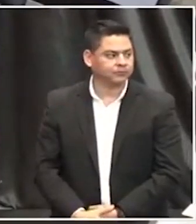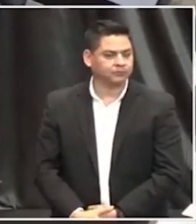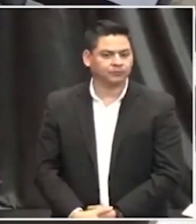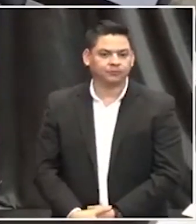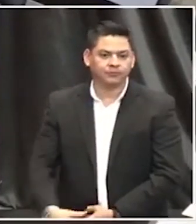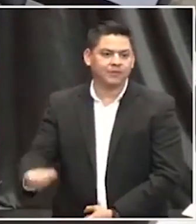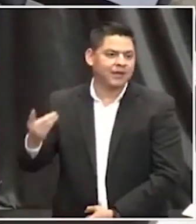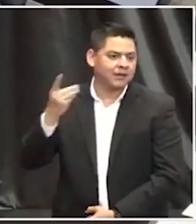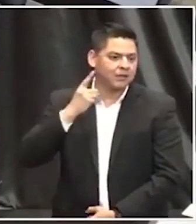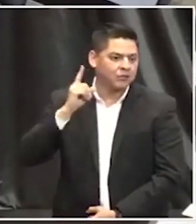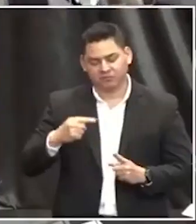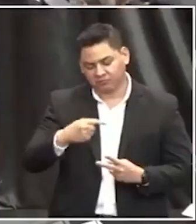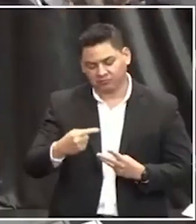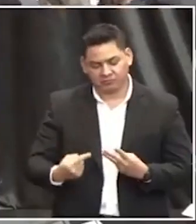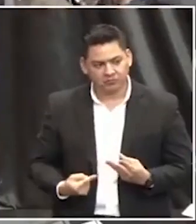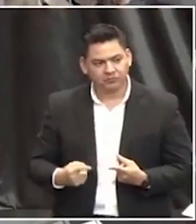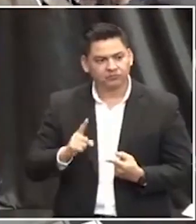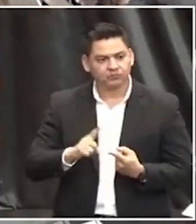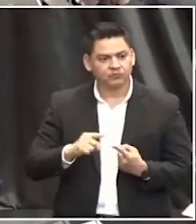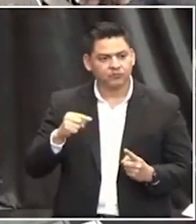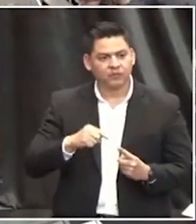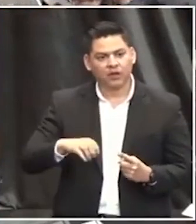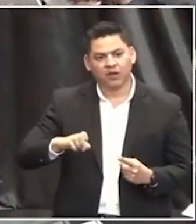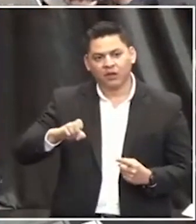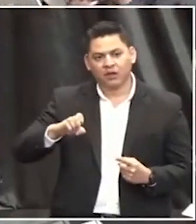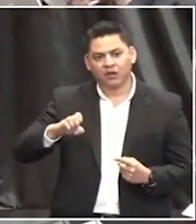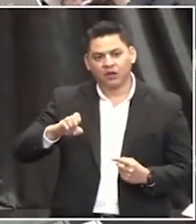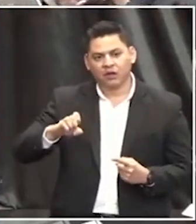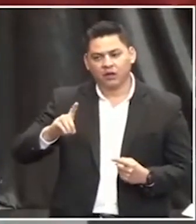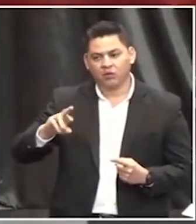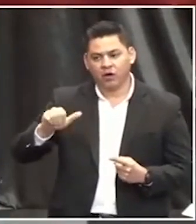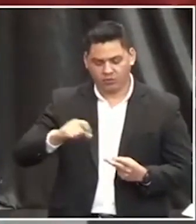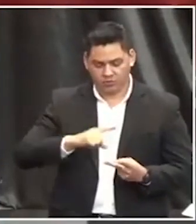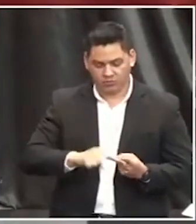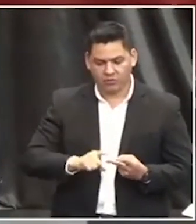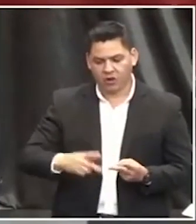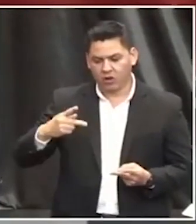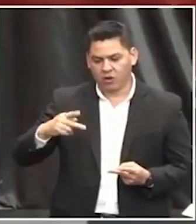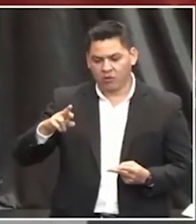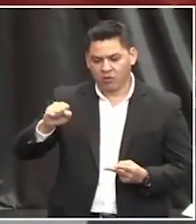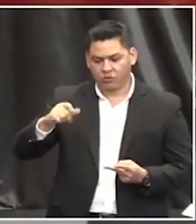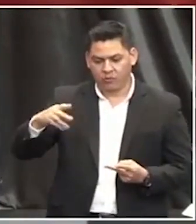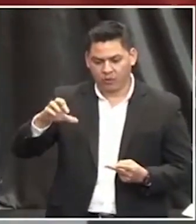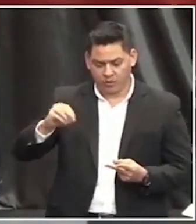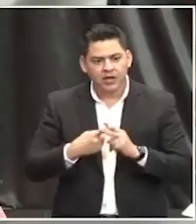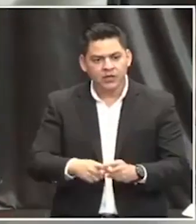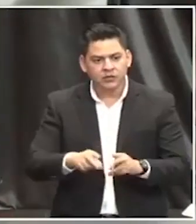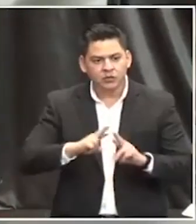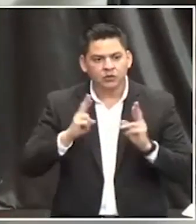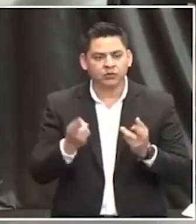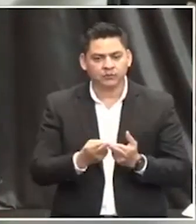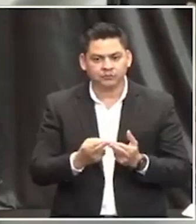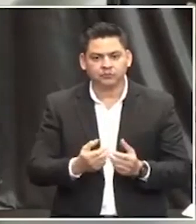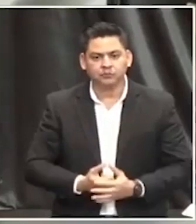campañas de concientización y han convocado a este sector de la población a romper con tabúes y estigmas para que